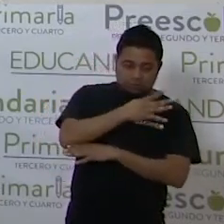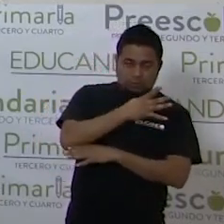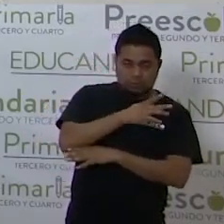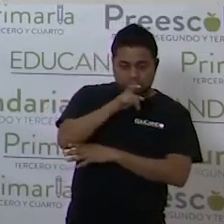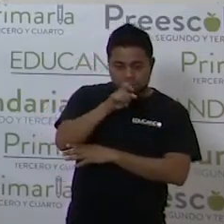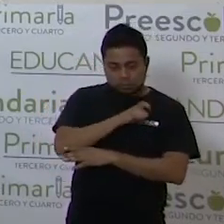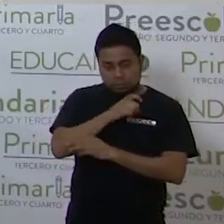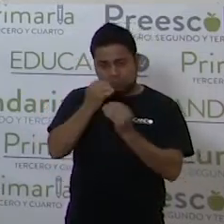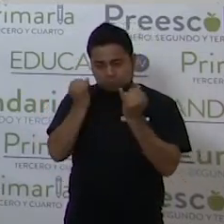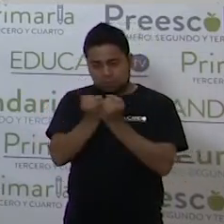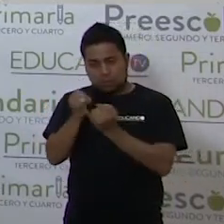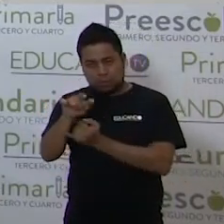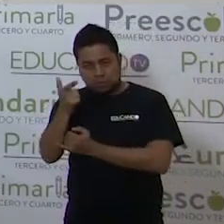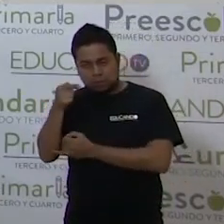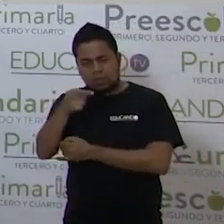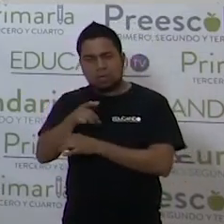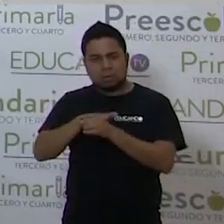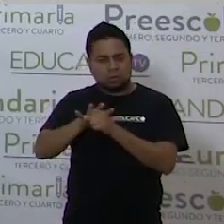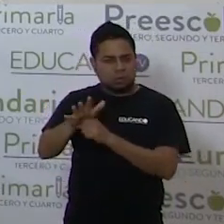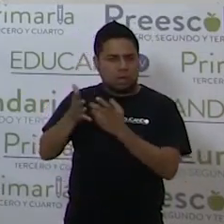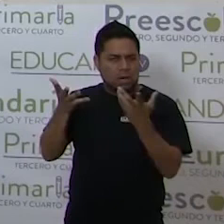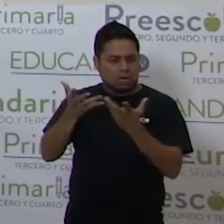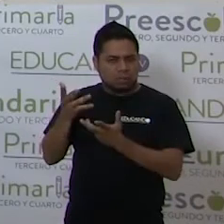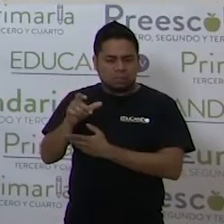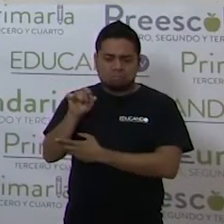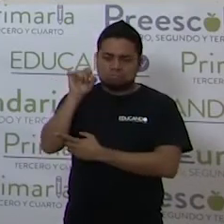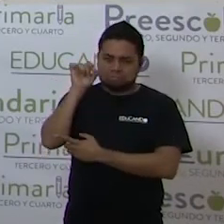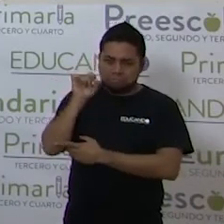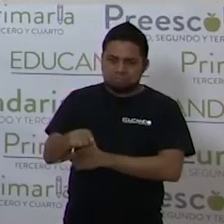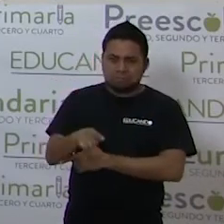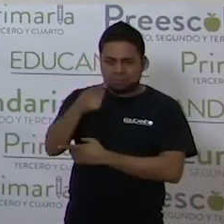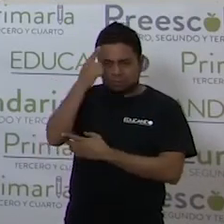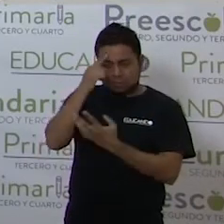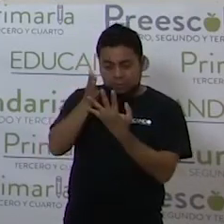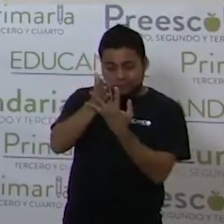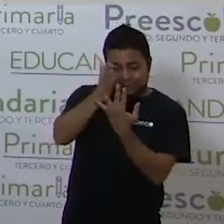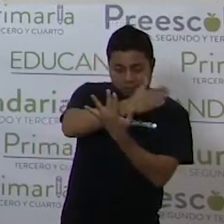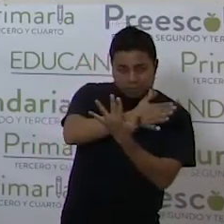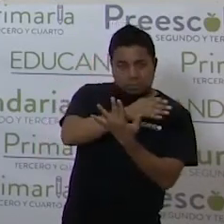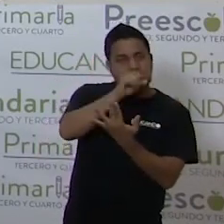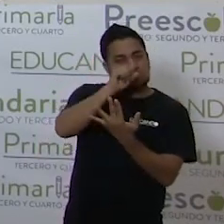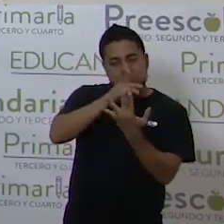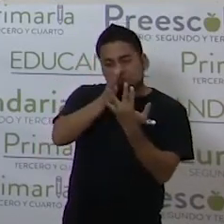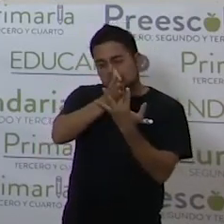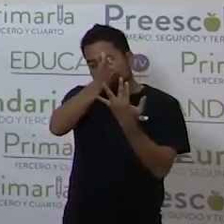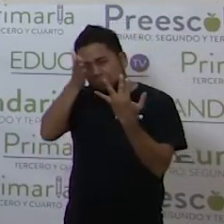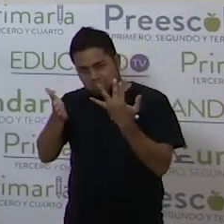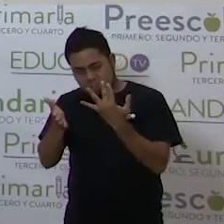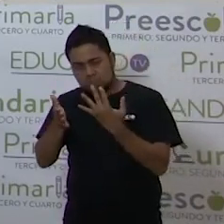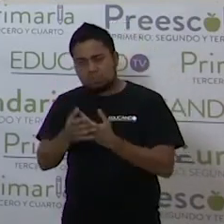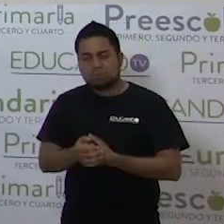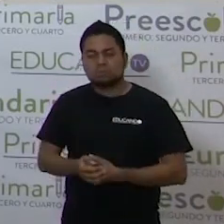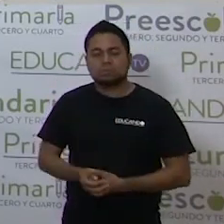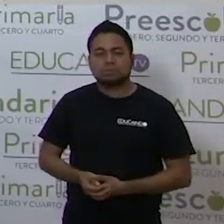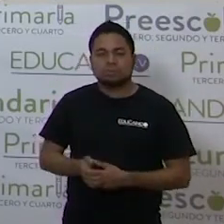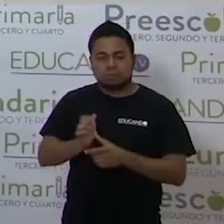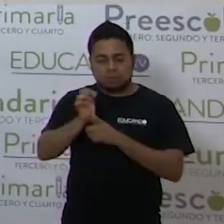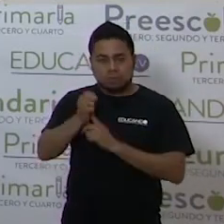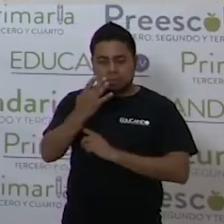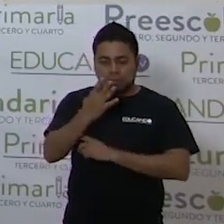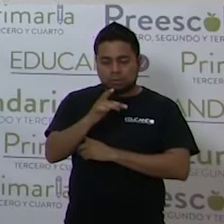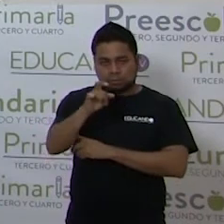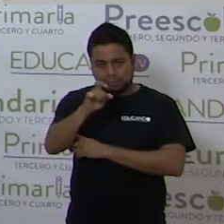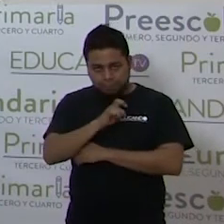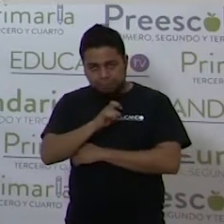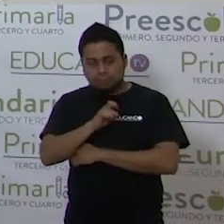12 entonces qué vamos a hacer aquí lo mismo que le hacemos a un miembro se lo hacemos al segundo miembro entonces x